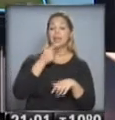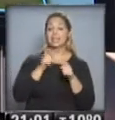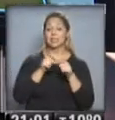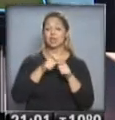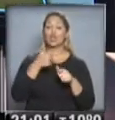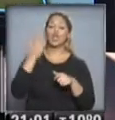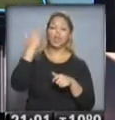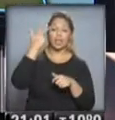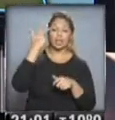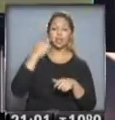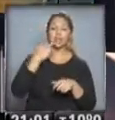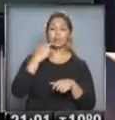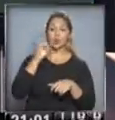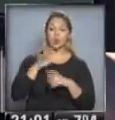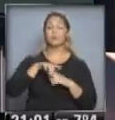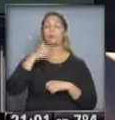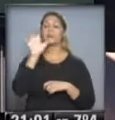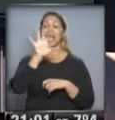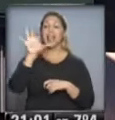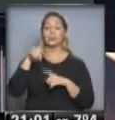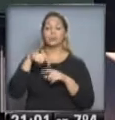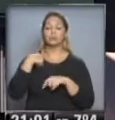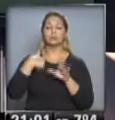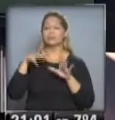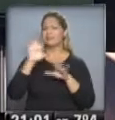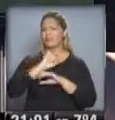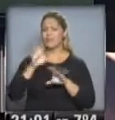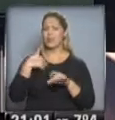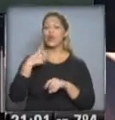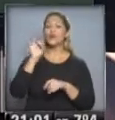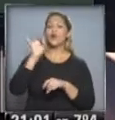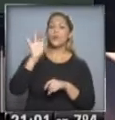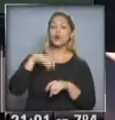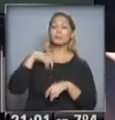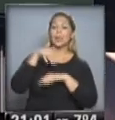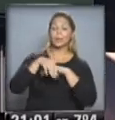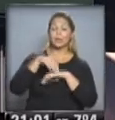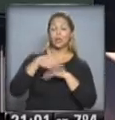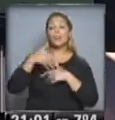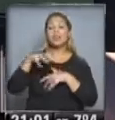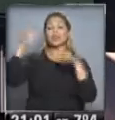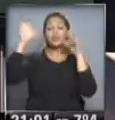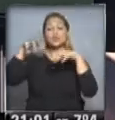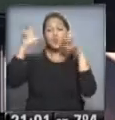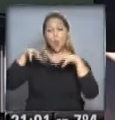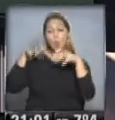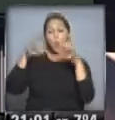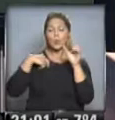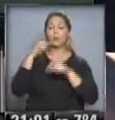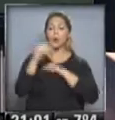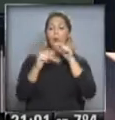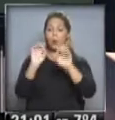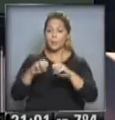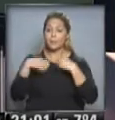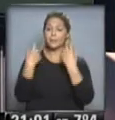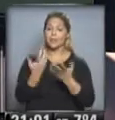a 19 grados. Y en el litoral, allí se va a concentrar el mal tiempo. Entre Formosa y Misiones, la posibilidad de precipitaciones. El tiempo irá mejorando en